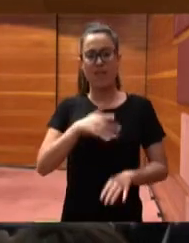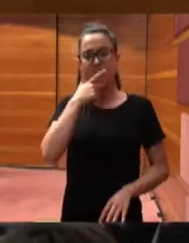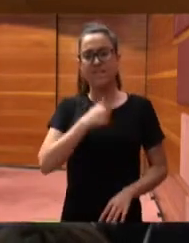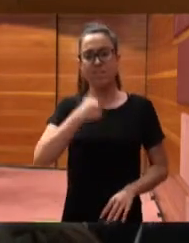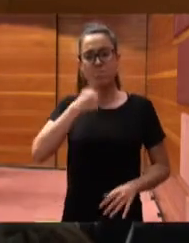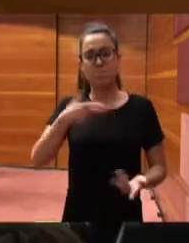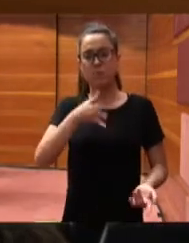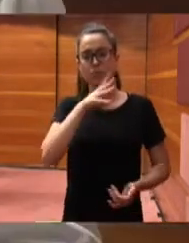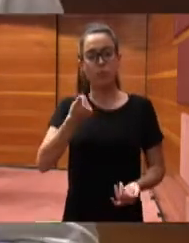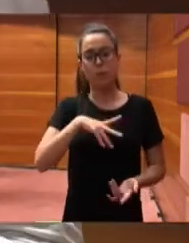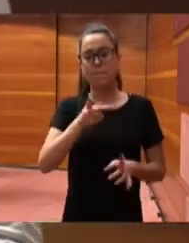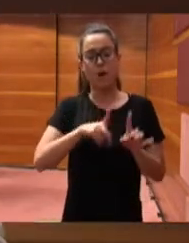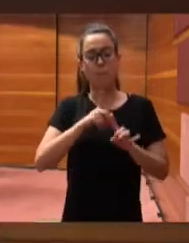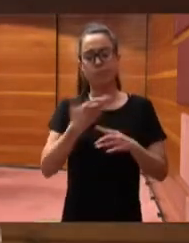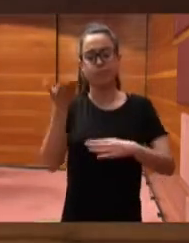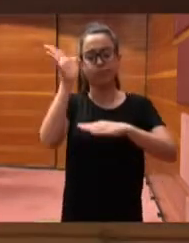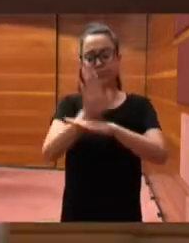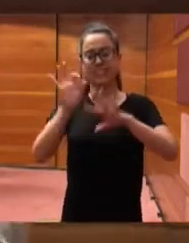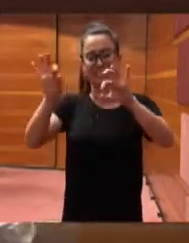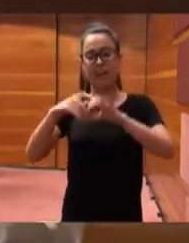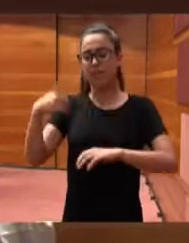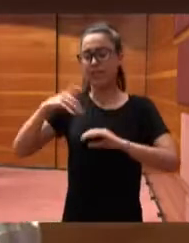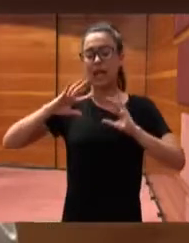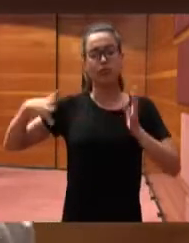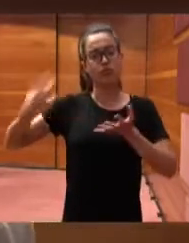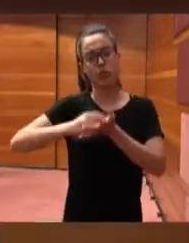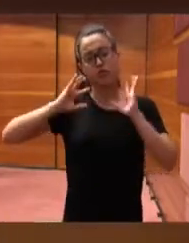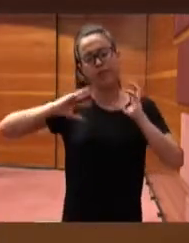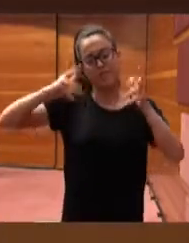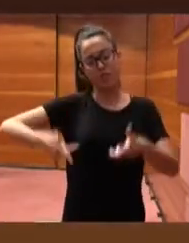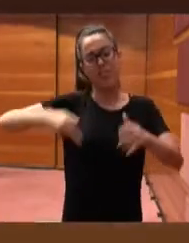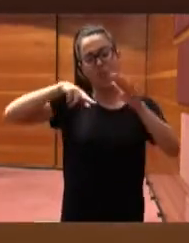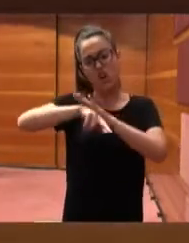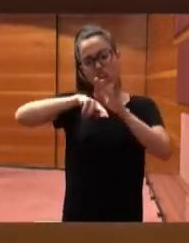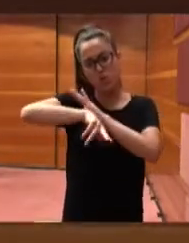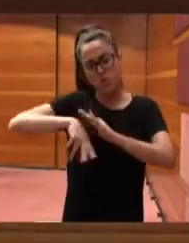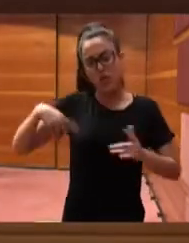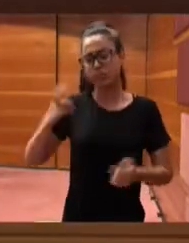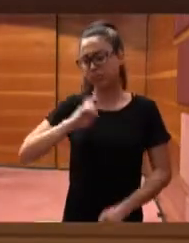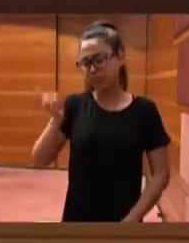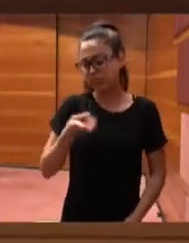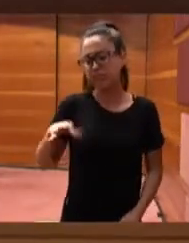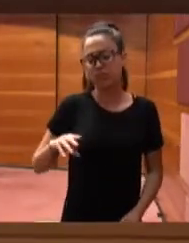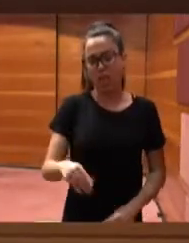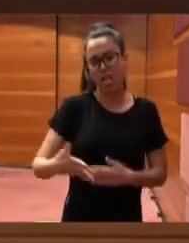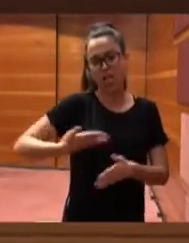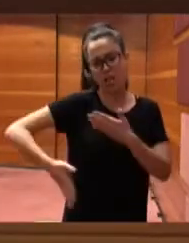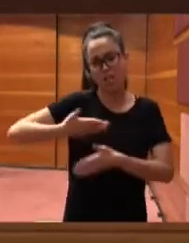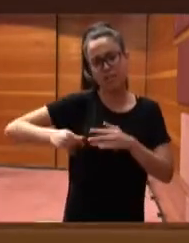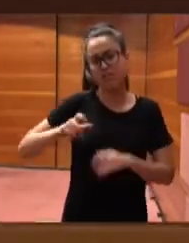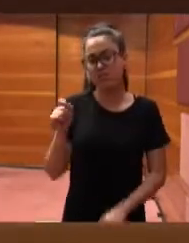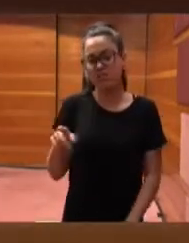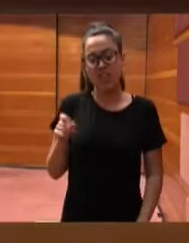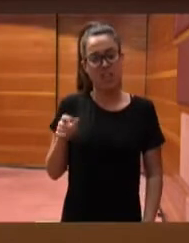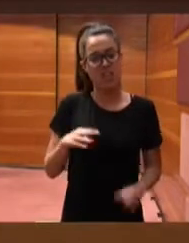poniendo un problema intelectual que hay que resolver con un esfuerzo, y con una dedicación y con unos recursos. Esto que suena raro, en realidad se ha hecho casi siempre.